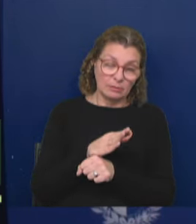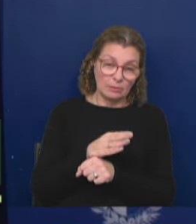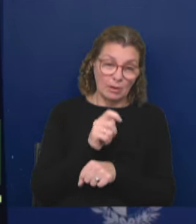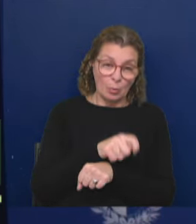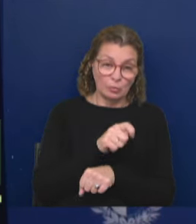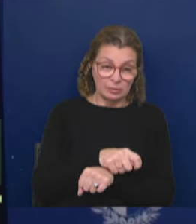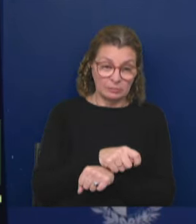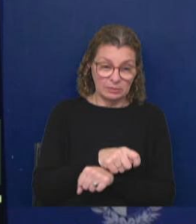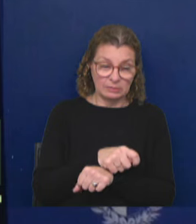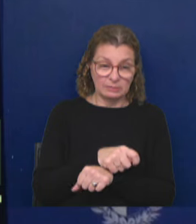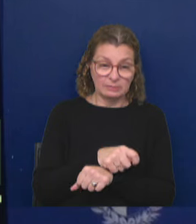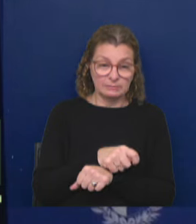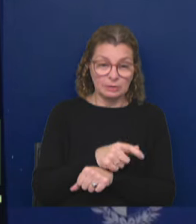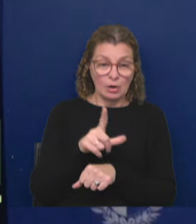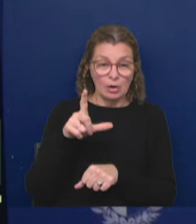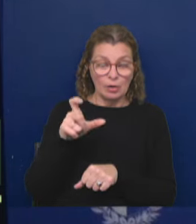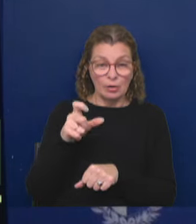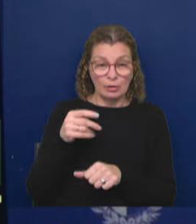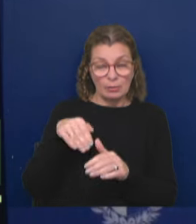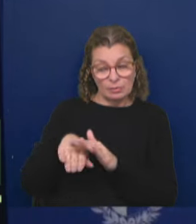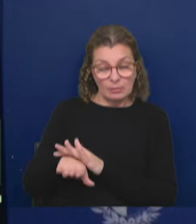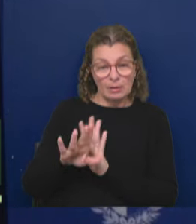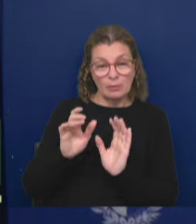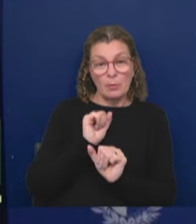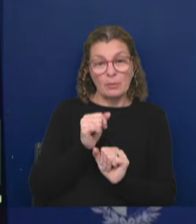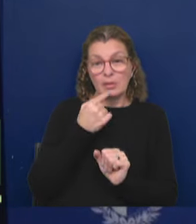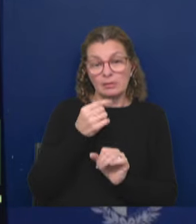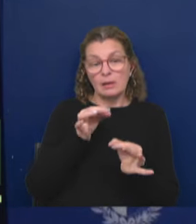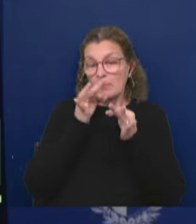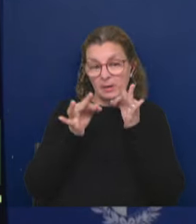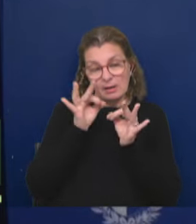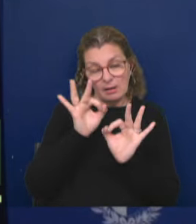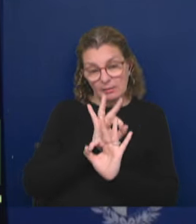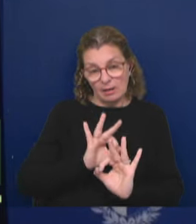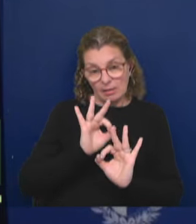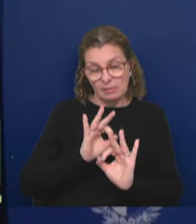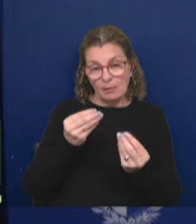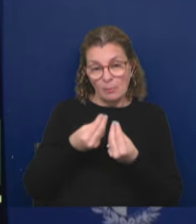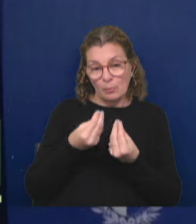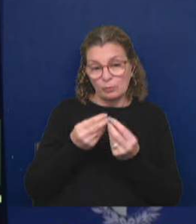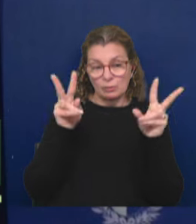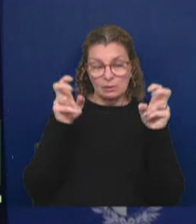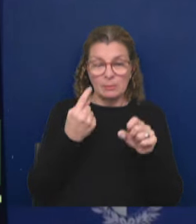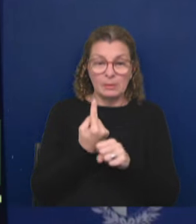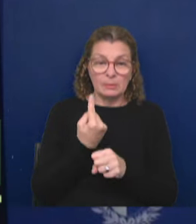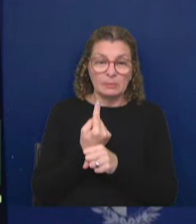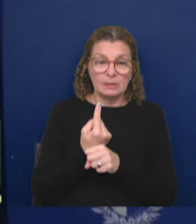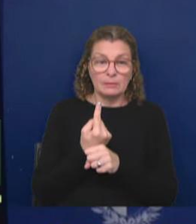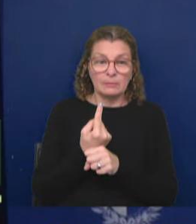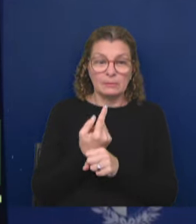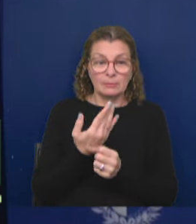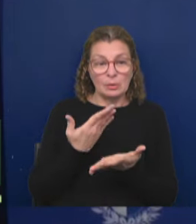justicia penal, obviamente que es reservado, por lo tanto no me puedo explayar mucho más sobre el asunto, primero porque estaría vulnerando